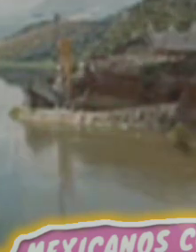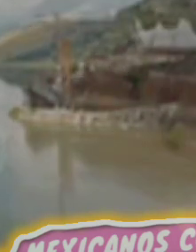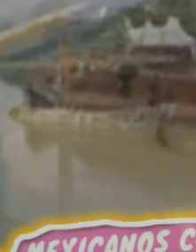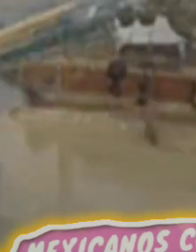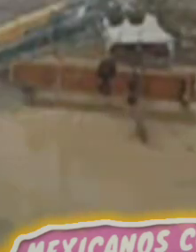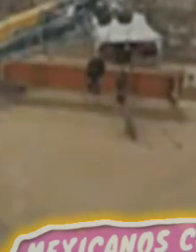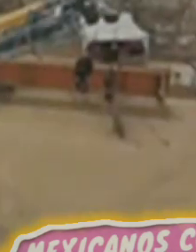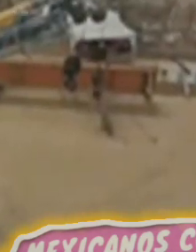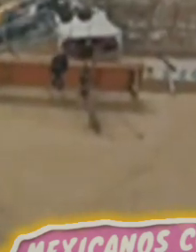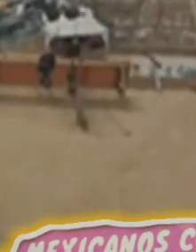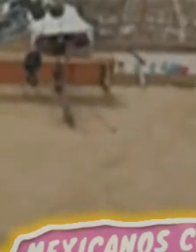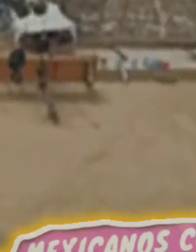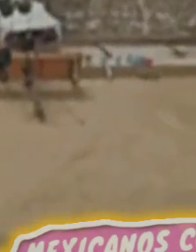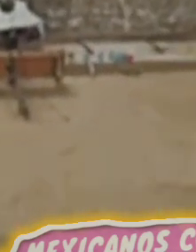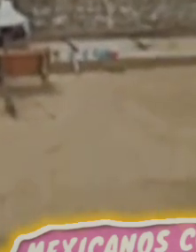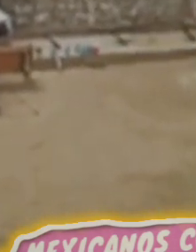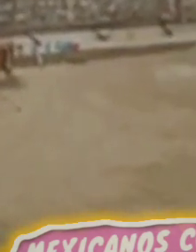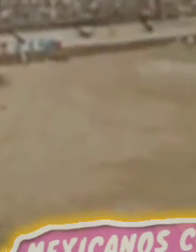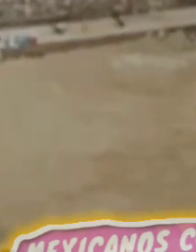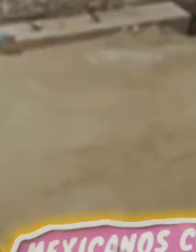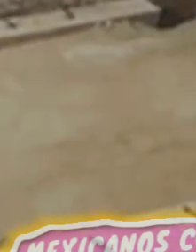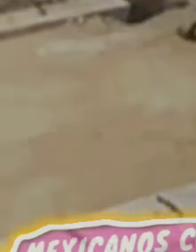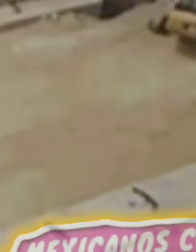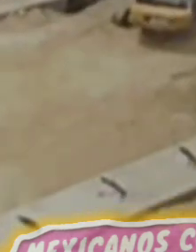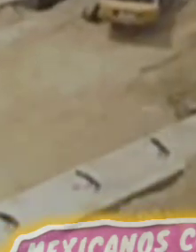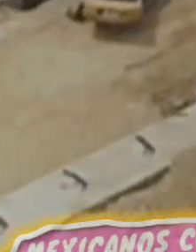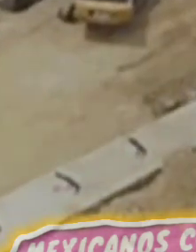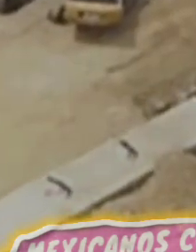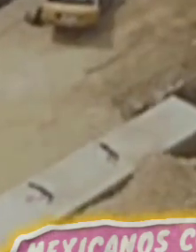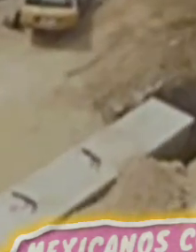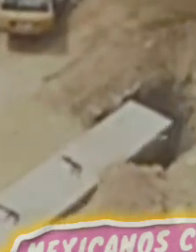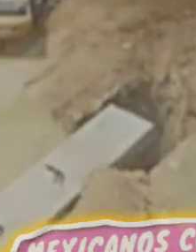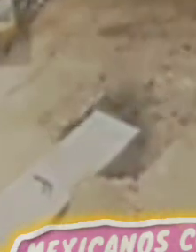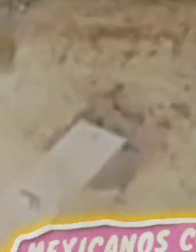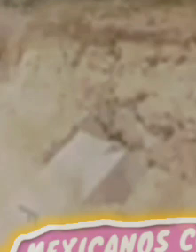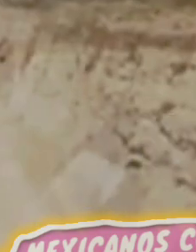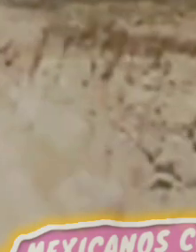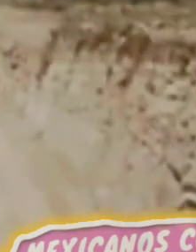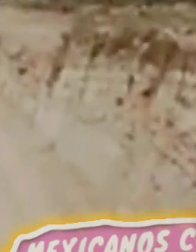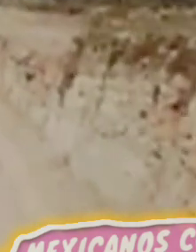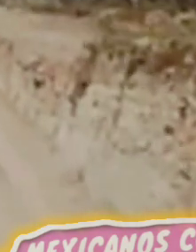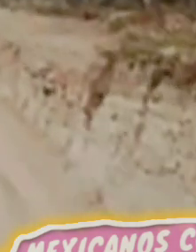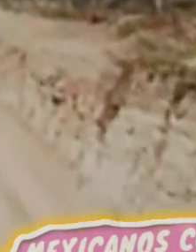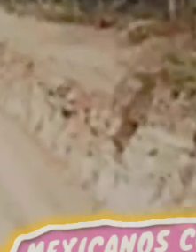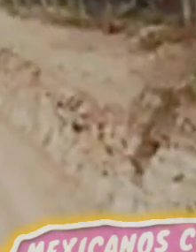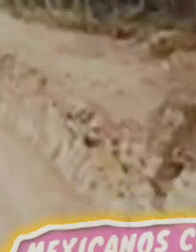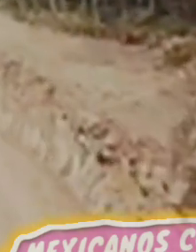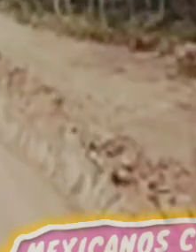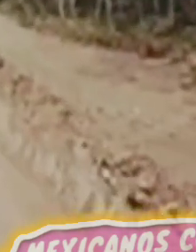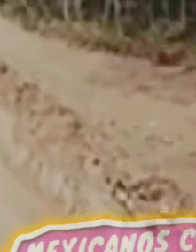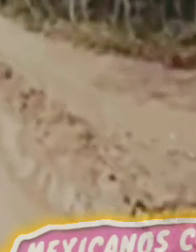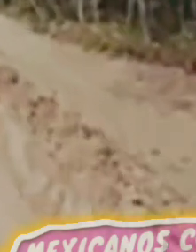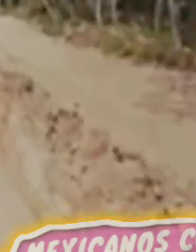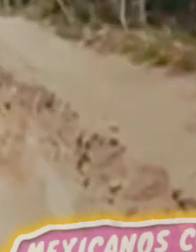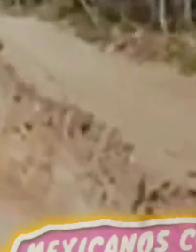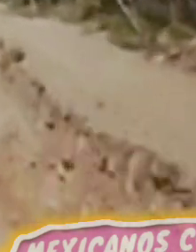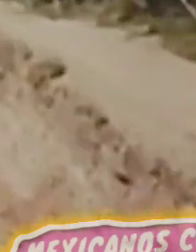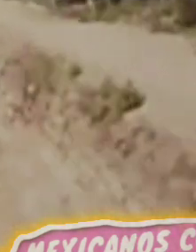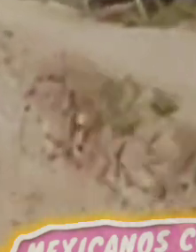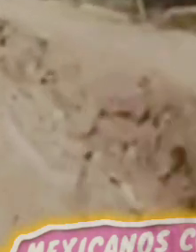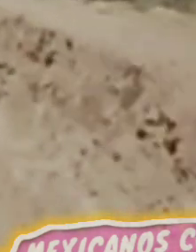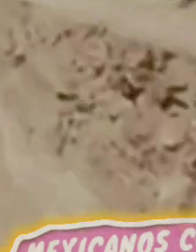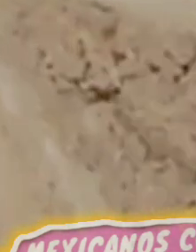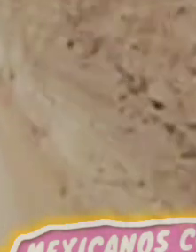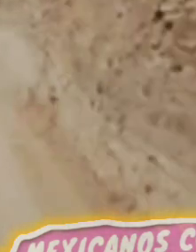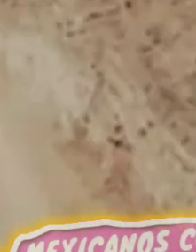puente. Este se va a febrero de 2025. Además del puente, se están construyendo 1.7